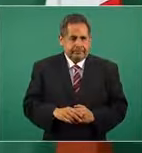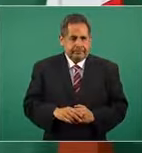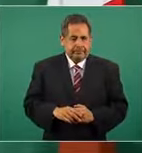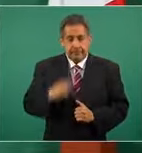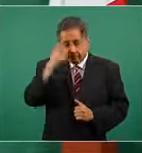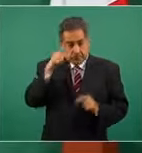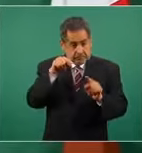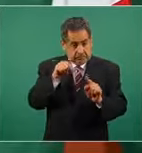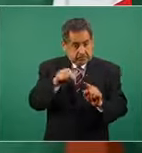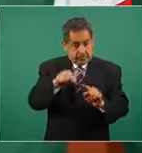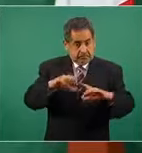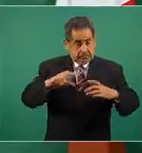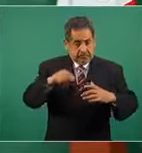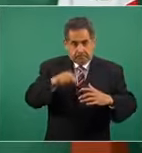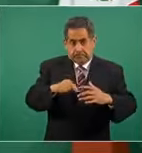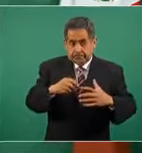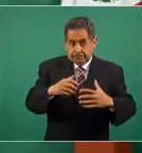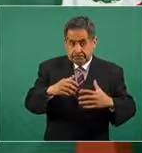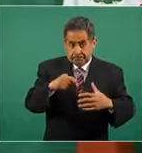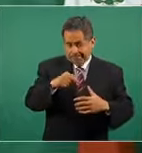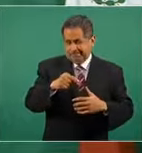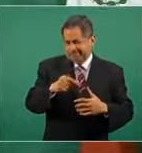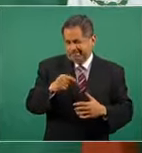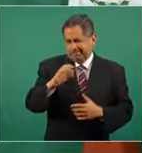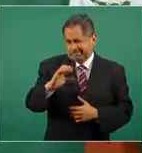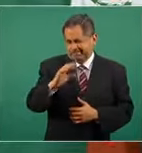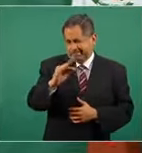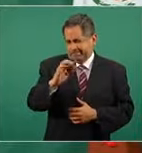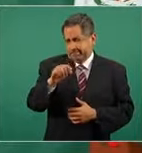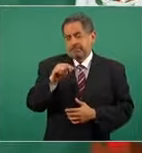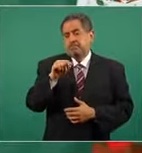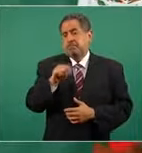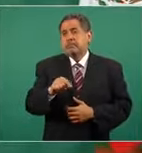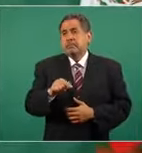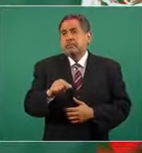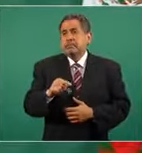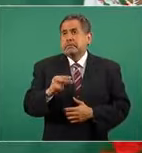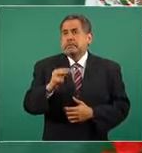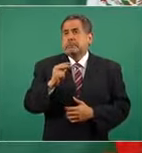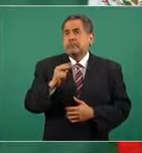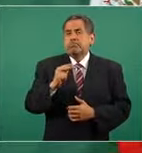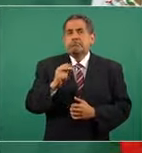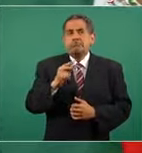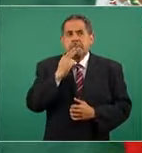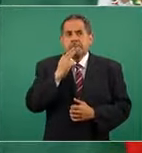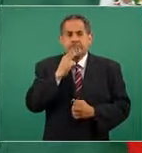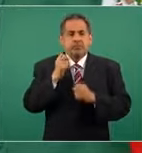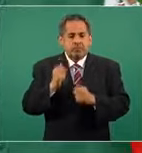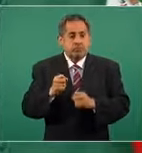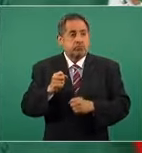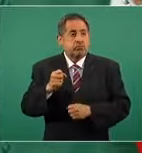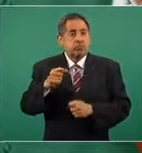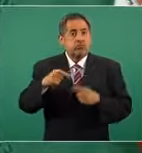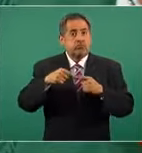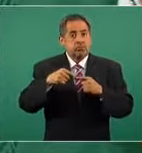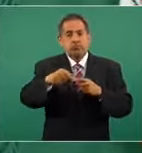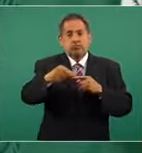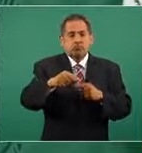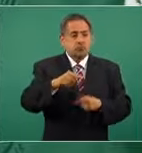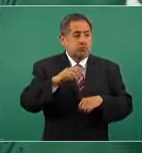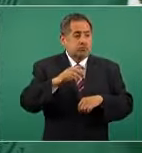que esta empresa garantice que no aumente el